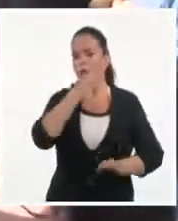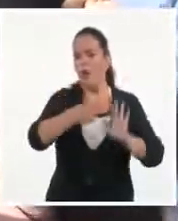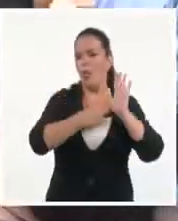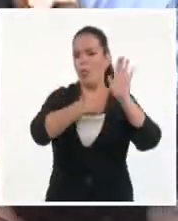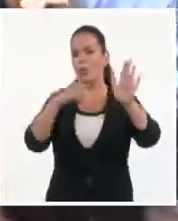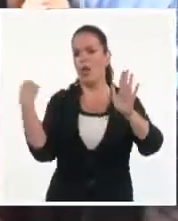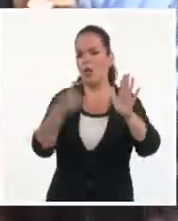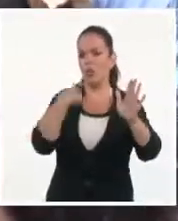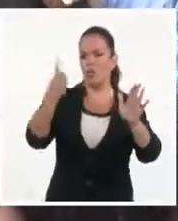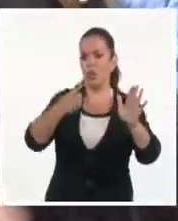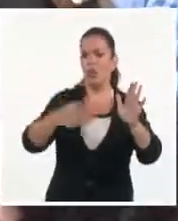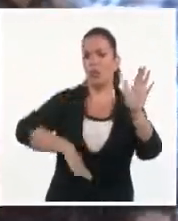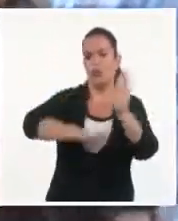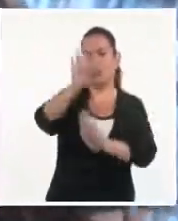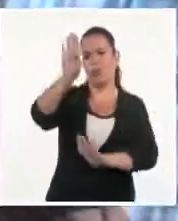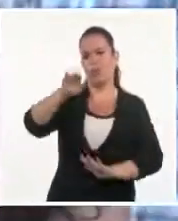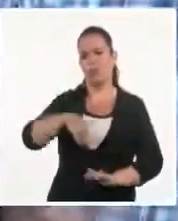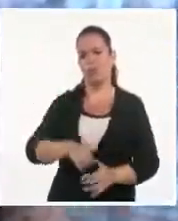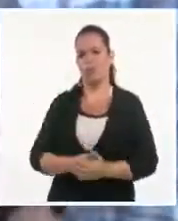esas interrogantes. Gracias a ustedes.